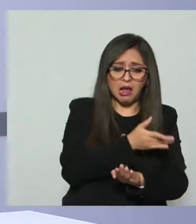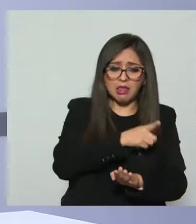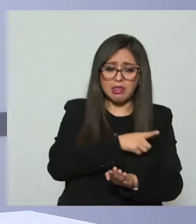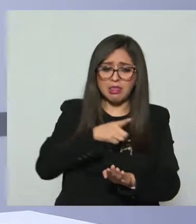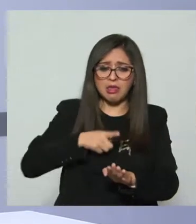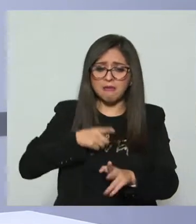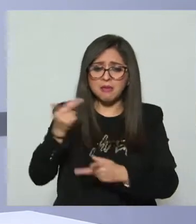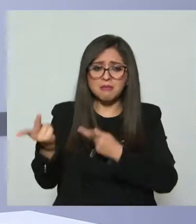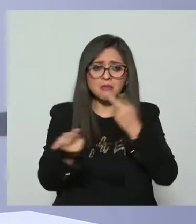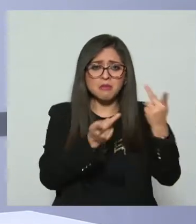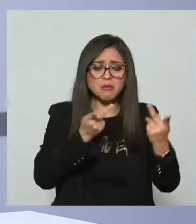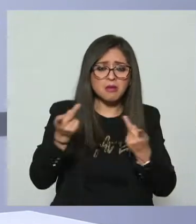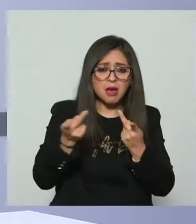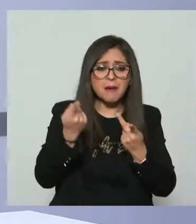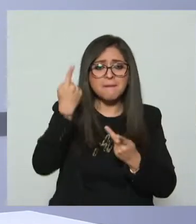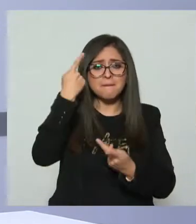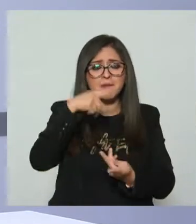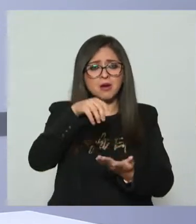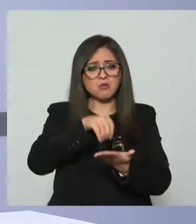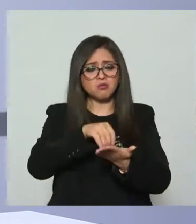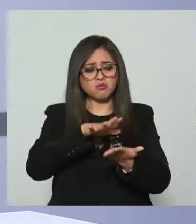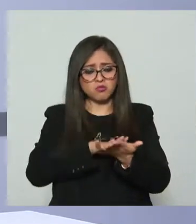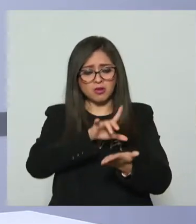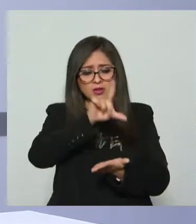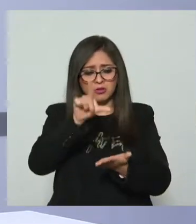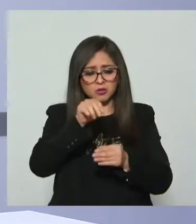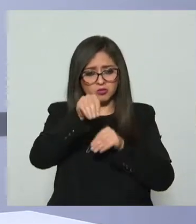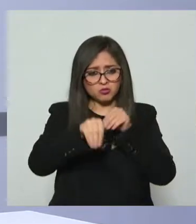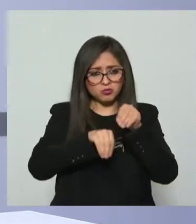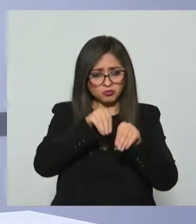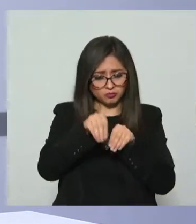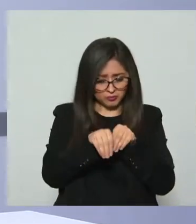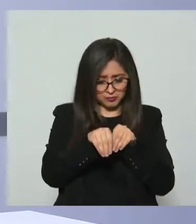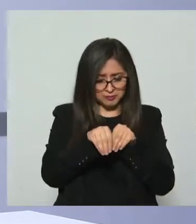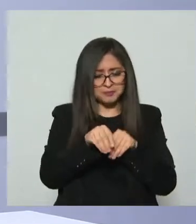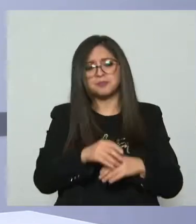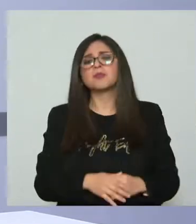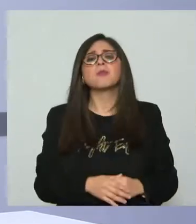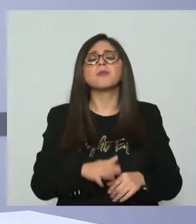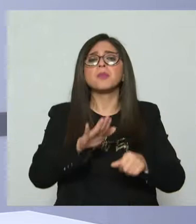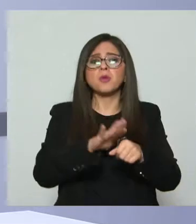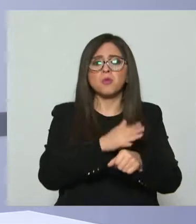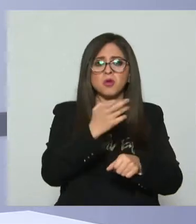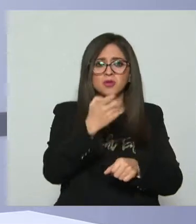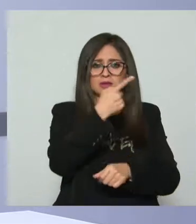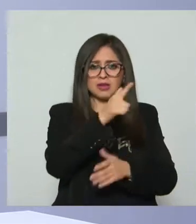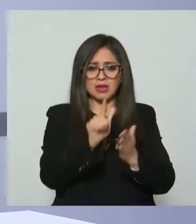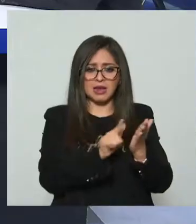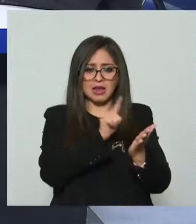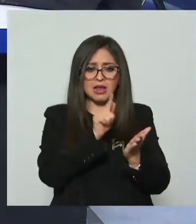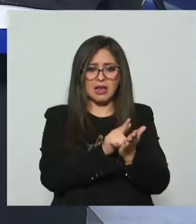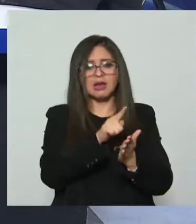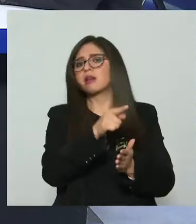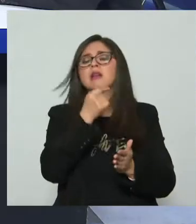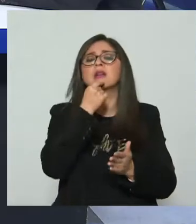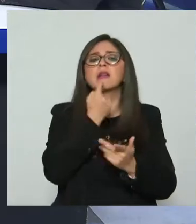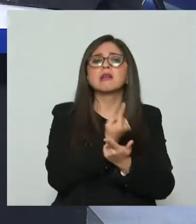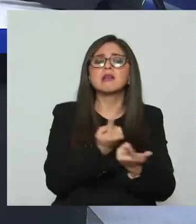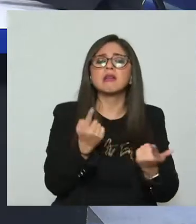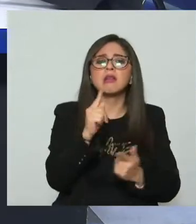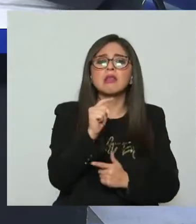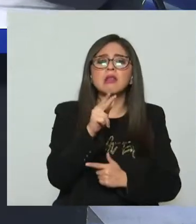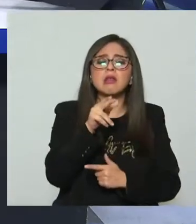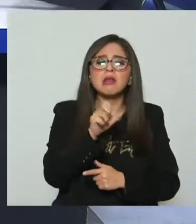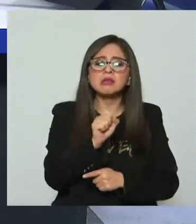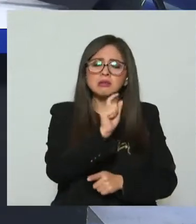diseñando. Entonces, en este momento decidimos hacer una pausa en cuanto a la ley de infancias trans para poder